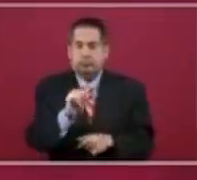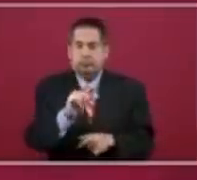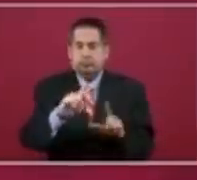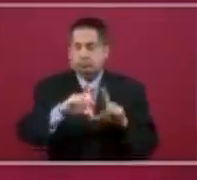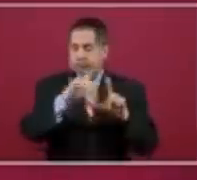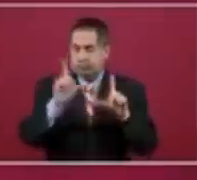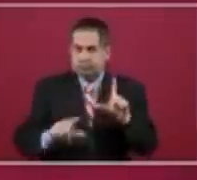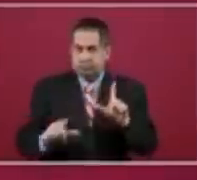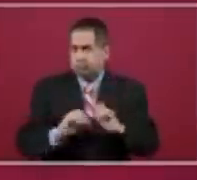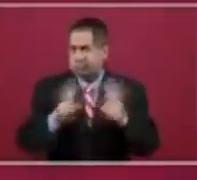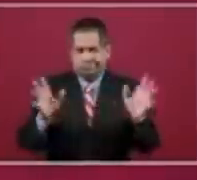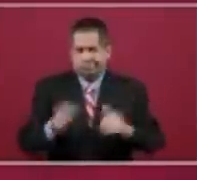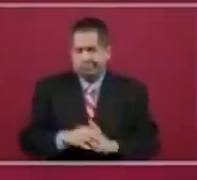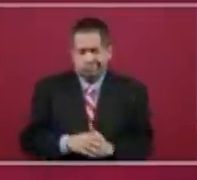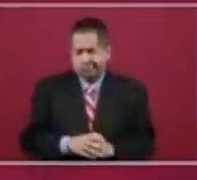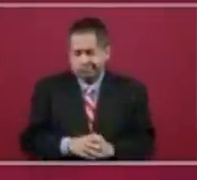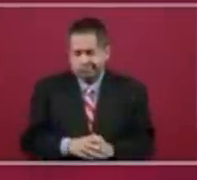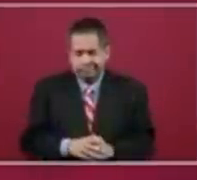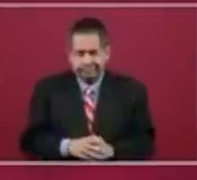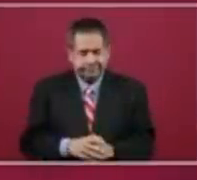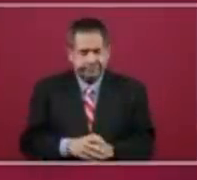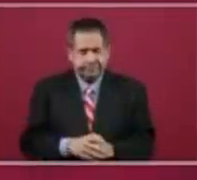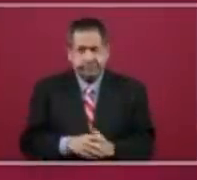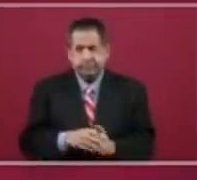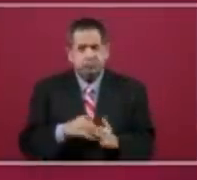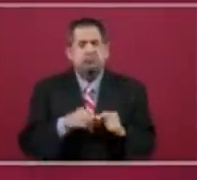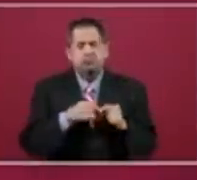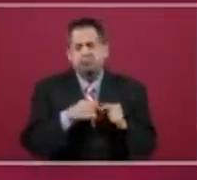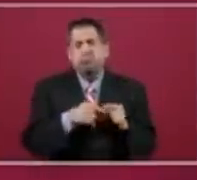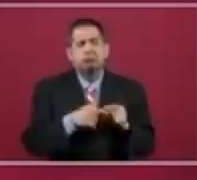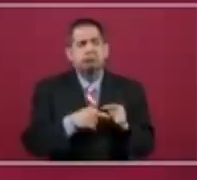desde luego, que va a poder